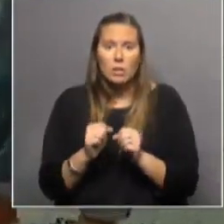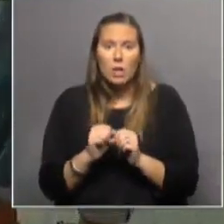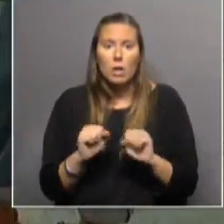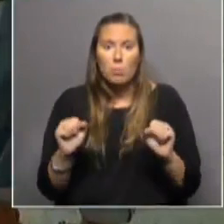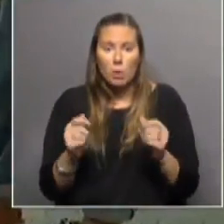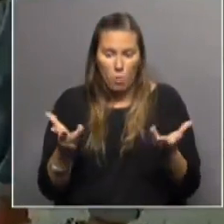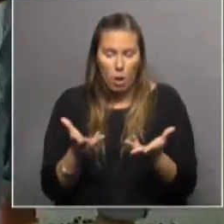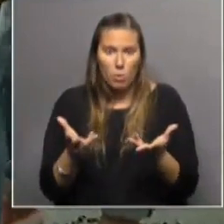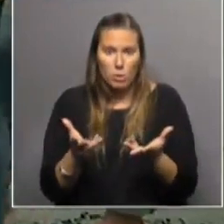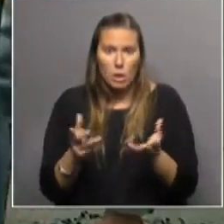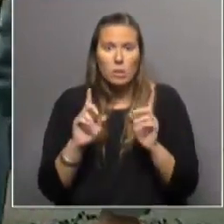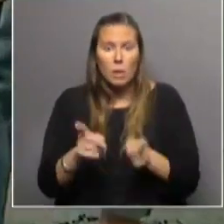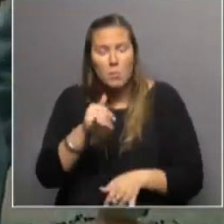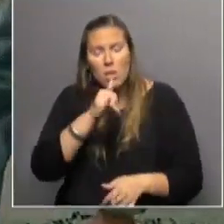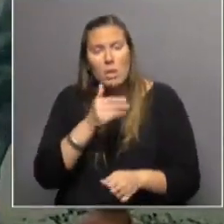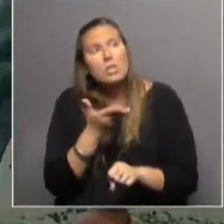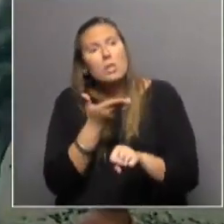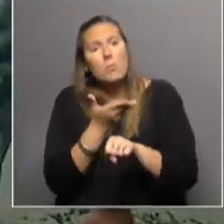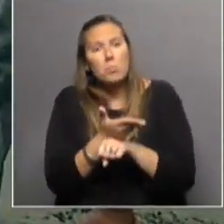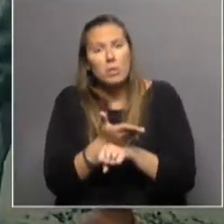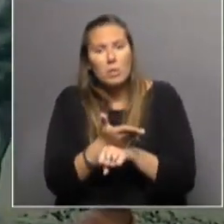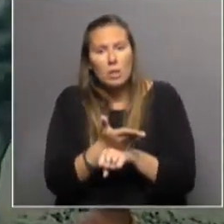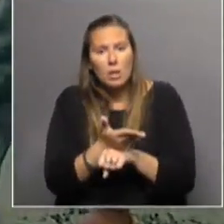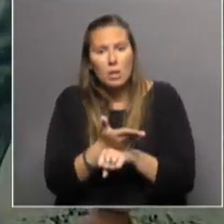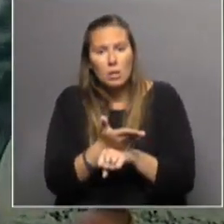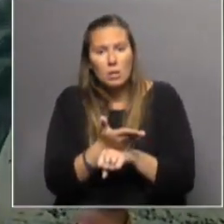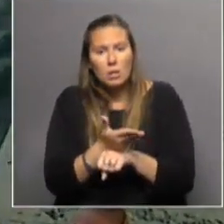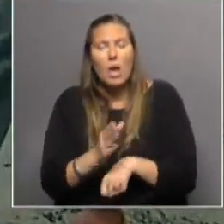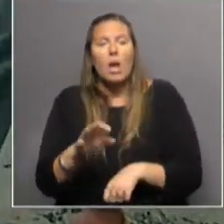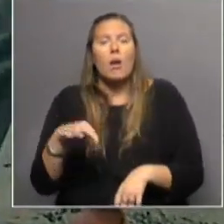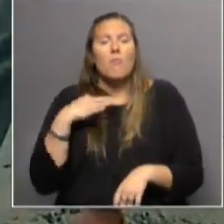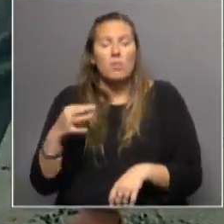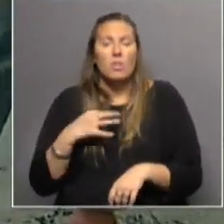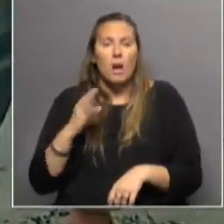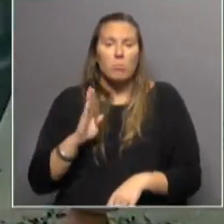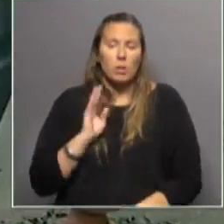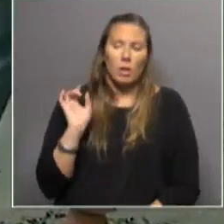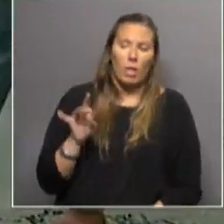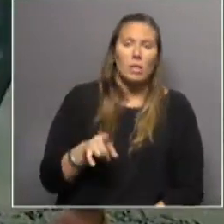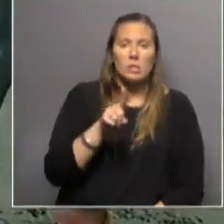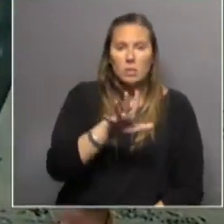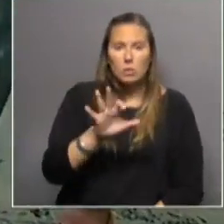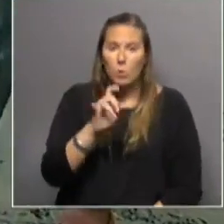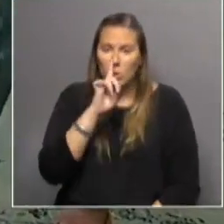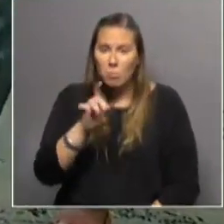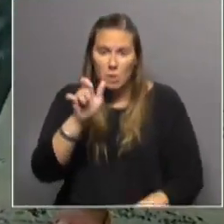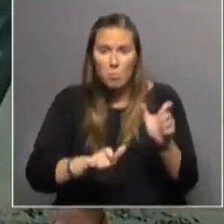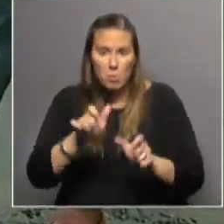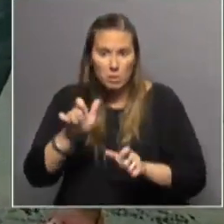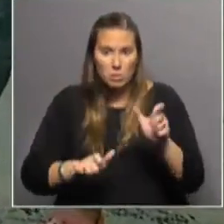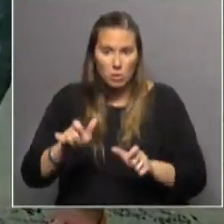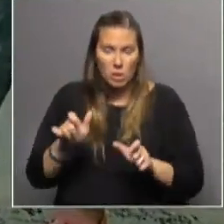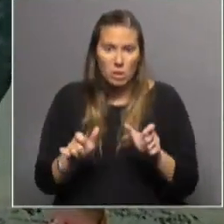porque también una de las demandas es la precarización de la vida de las mujeres. 150.000 personas pasamos a